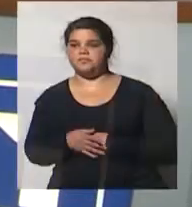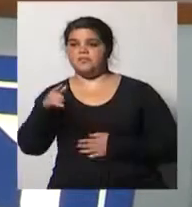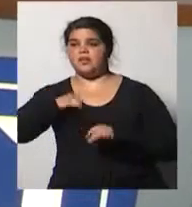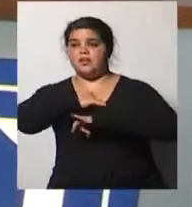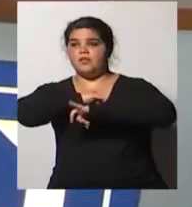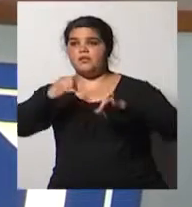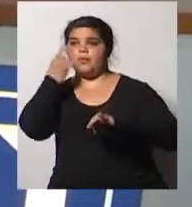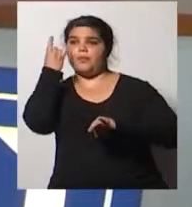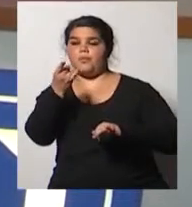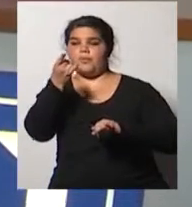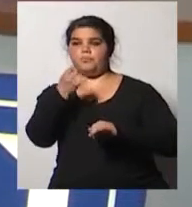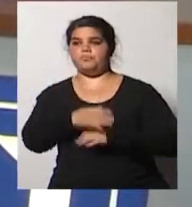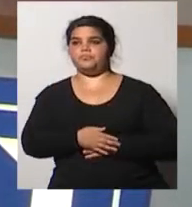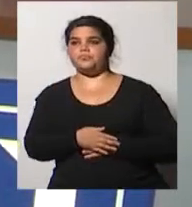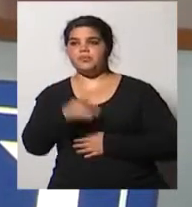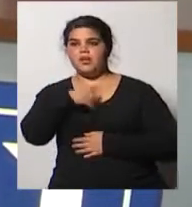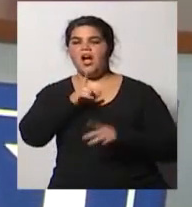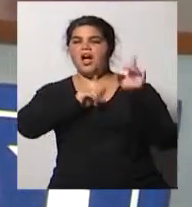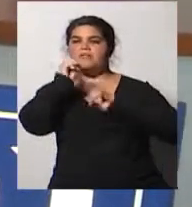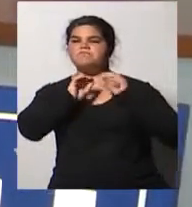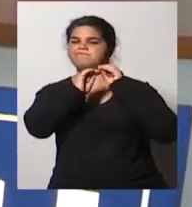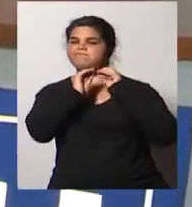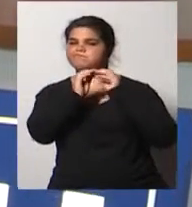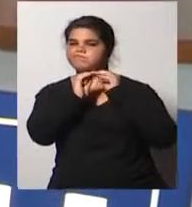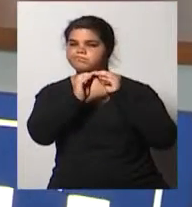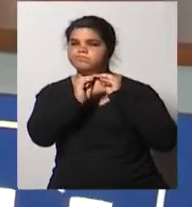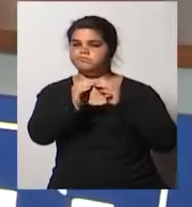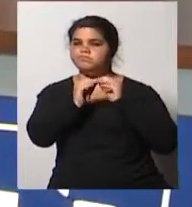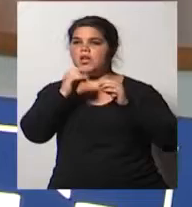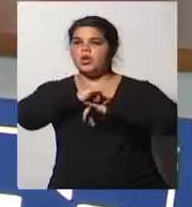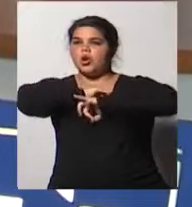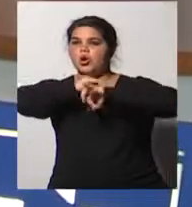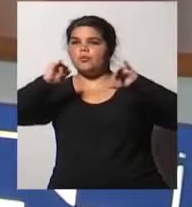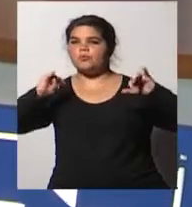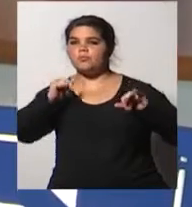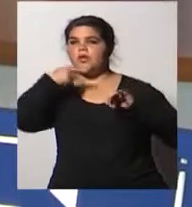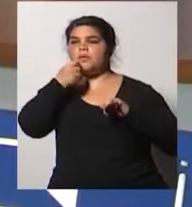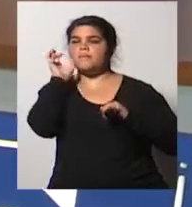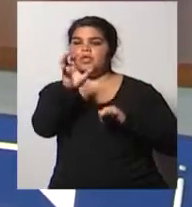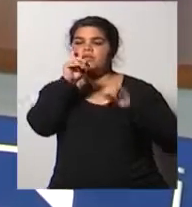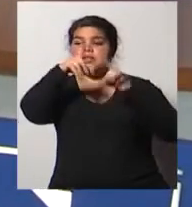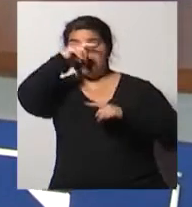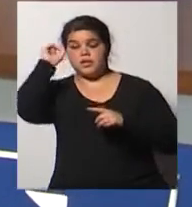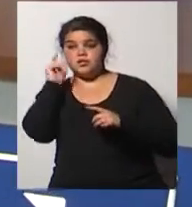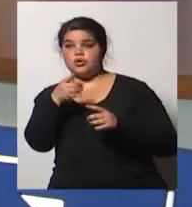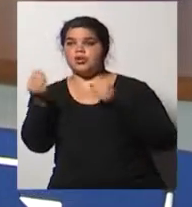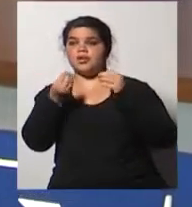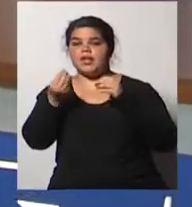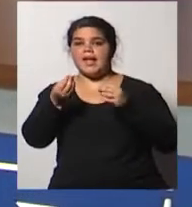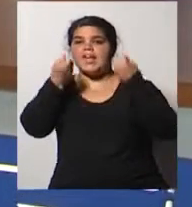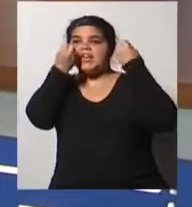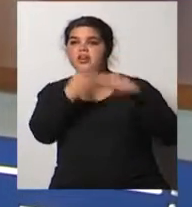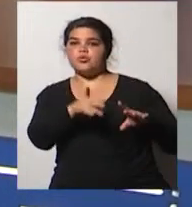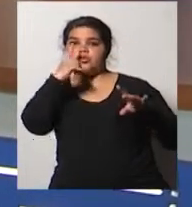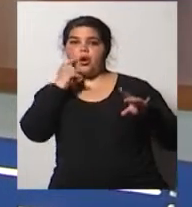Seguimos en Panorama U, edición central. Se ha venido discutiendo en los últimos días en los medios de comunicación de la provincia y sobre todo a nivel nacional la renuncia